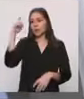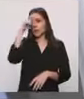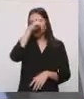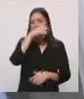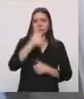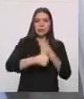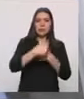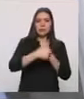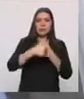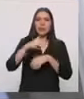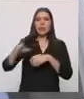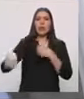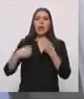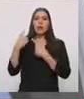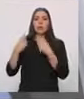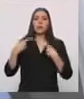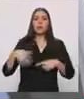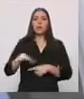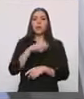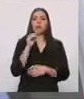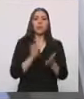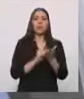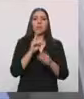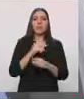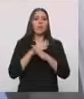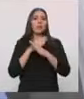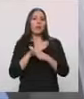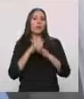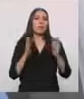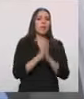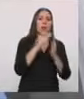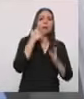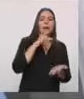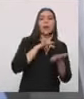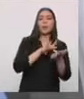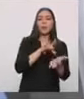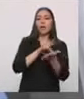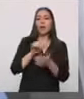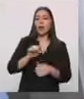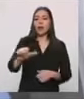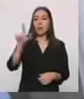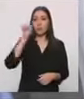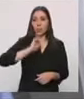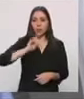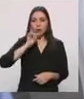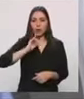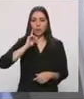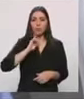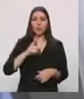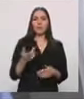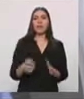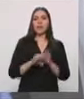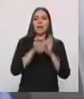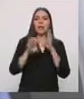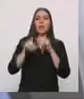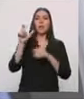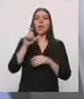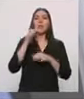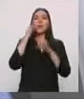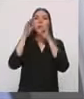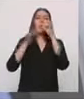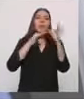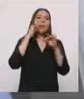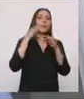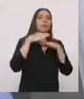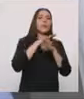una resistencia por parte de la sociedad para participar activamente para favorecer a las mujeres. En temas, por ejemplo, de campañas políticas, también